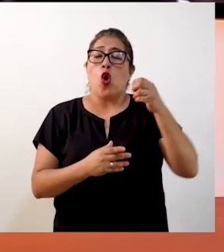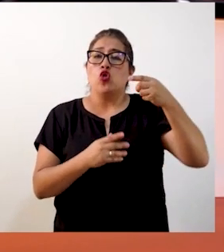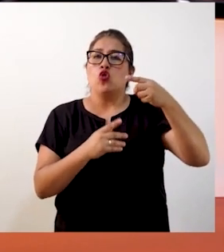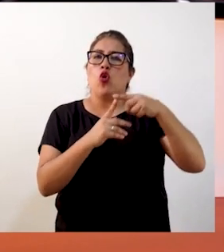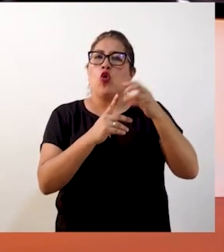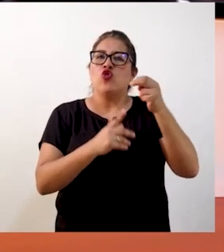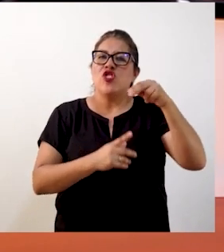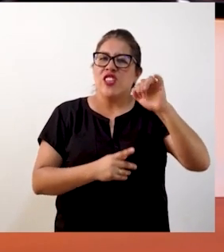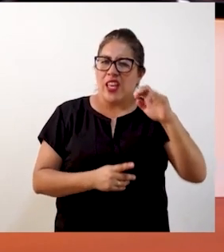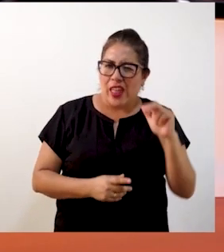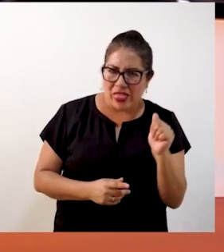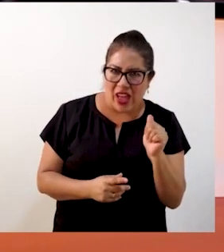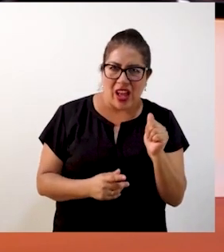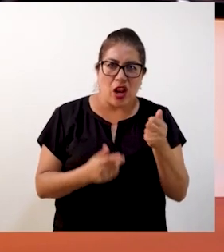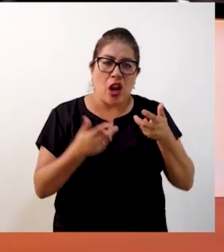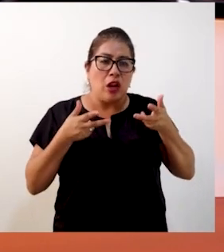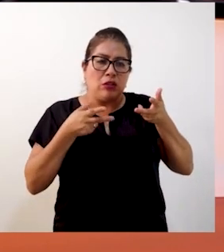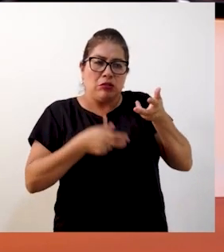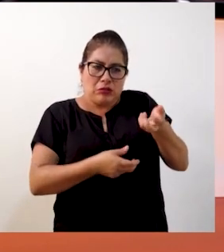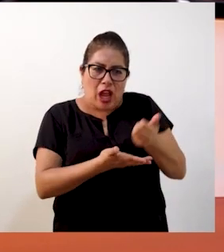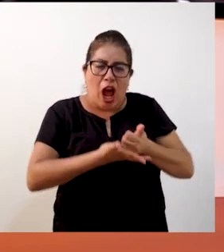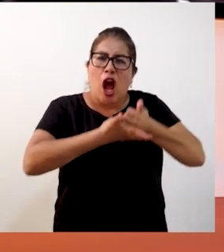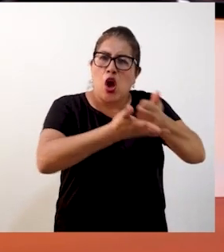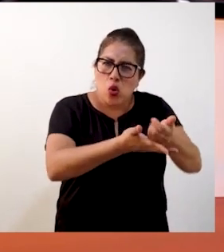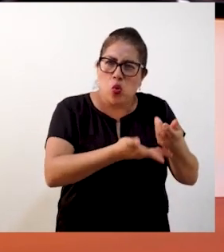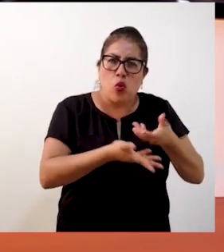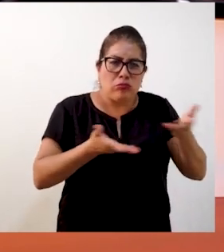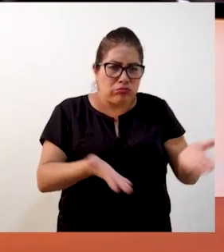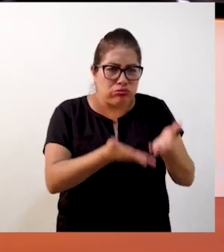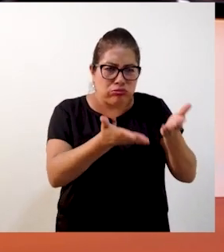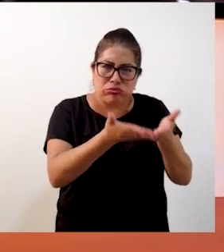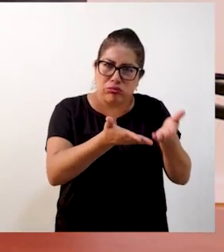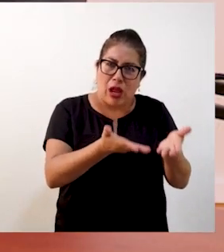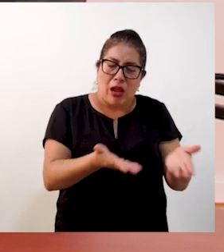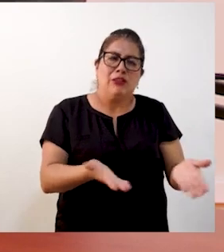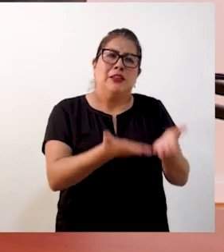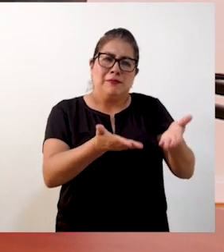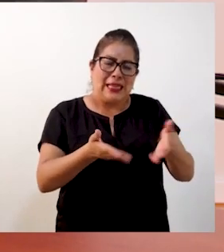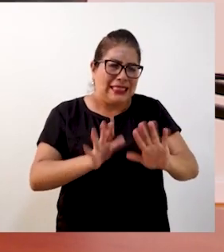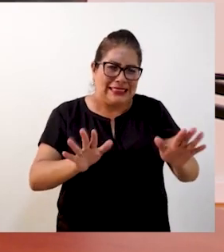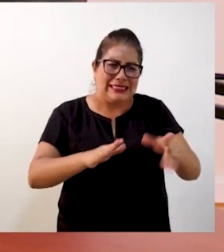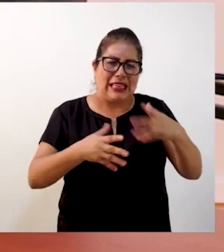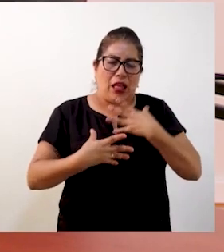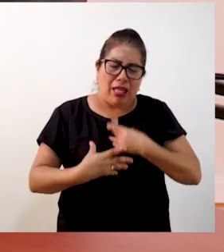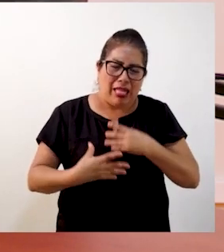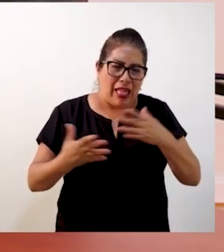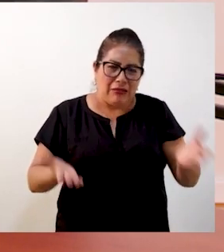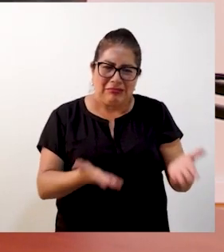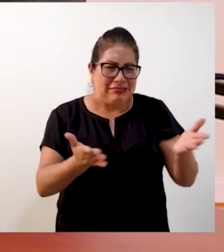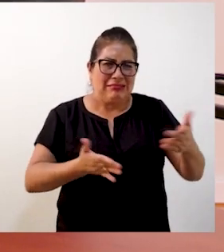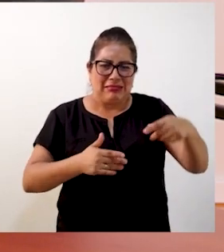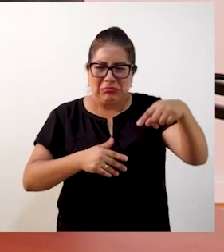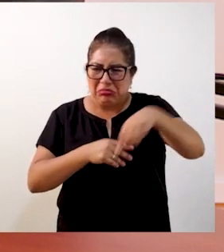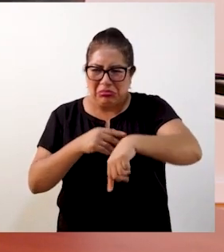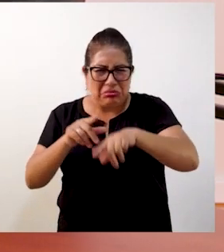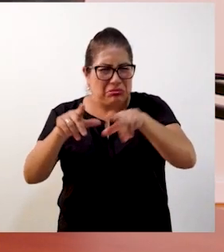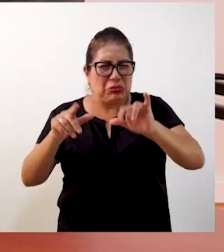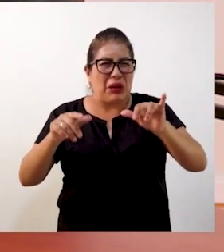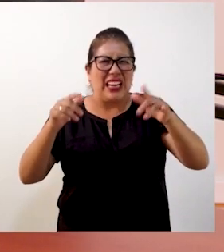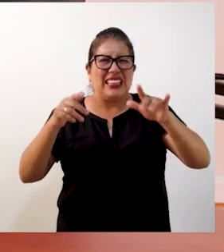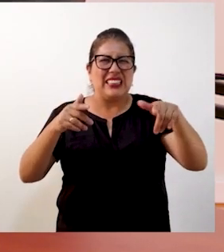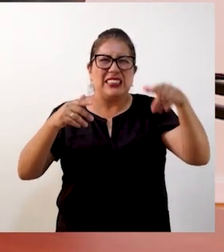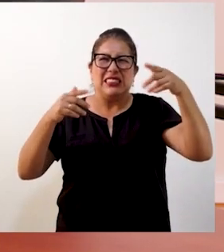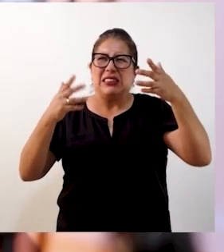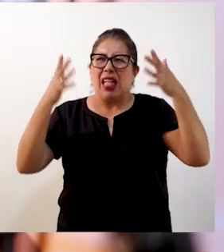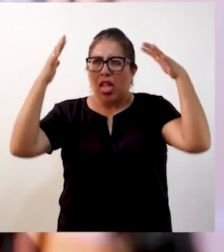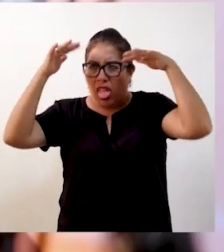le administra ese tratamiento y la persona sale de ese hueco, de ese hoyo, ¿verdad? Profundo. Sale del hoyo profundo de la